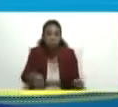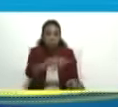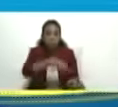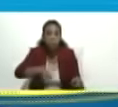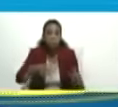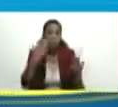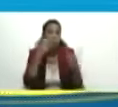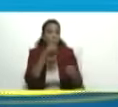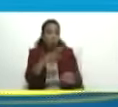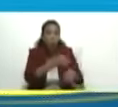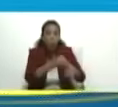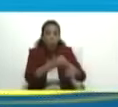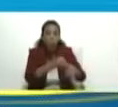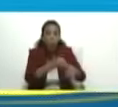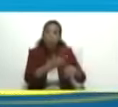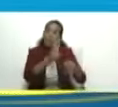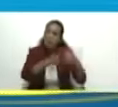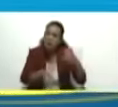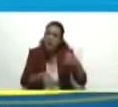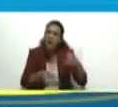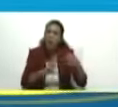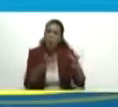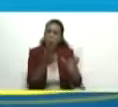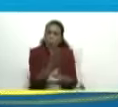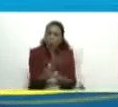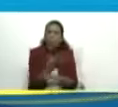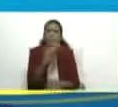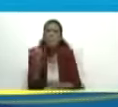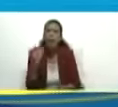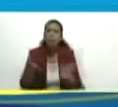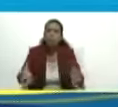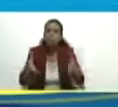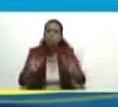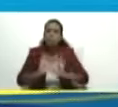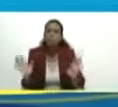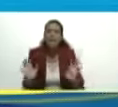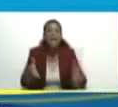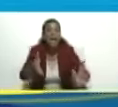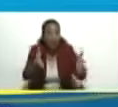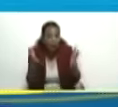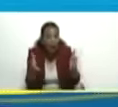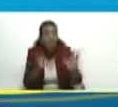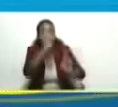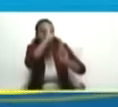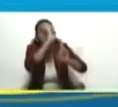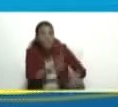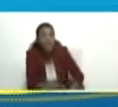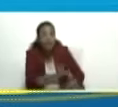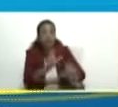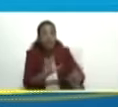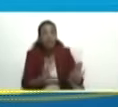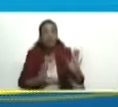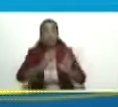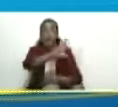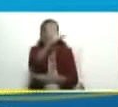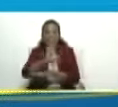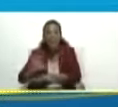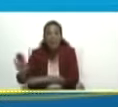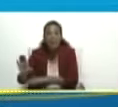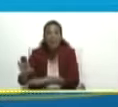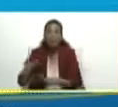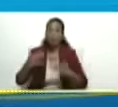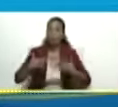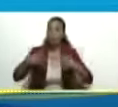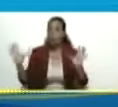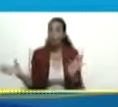Bueno, vayan a esa final, que gane el mejor y el que gane tiene que ir para la Serie del Caribe, porque la